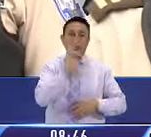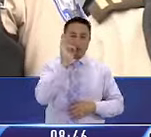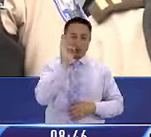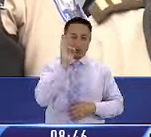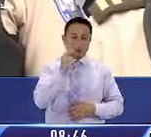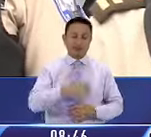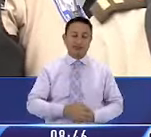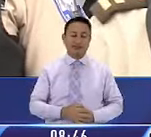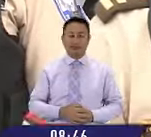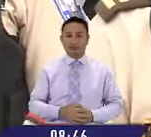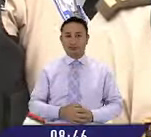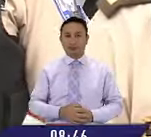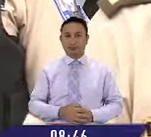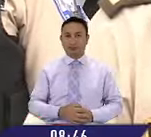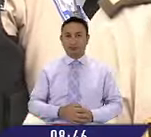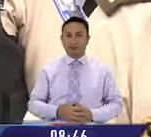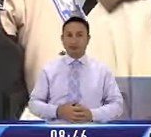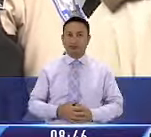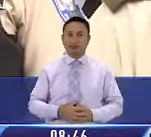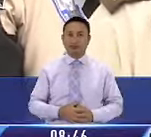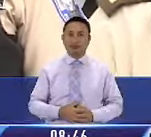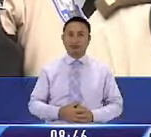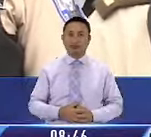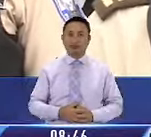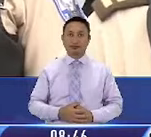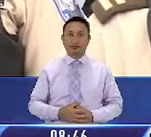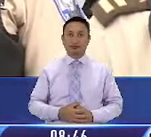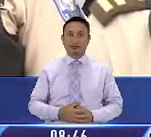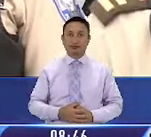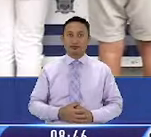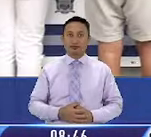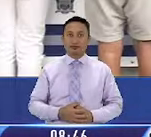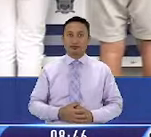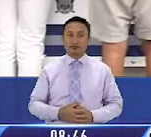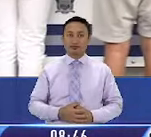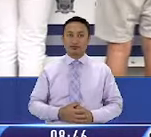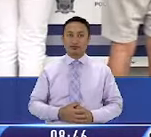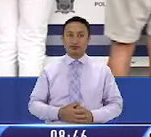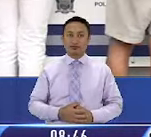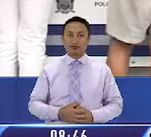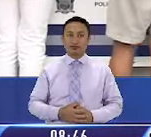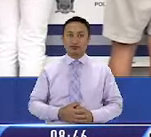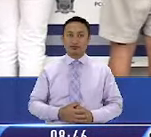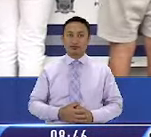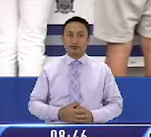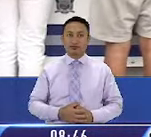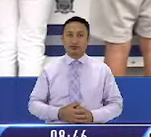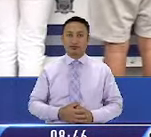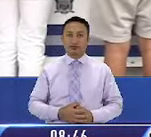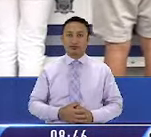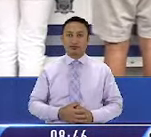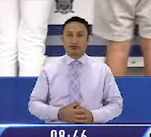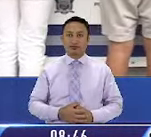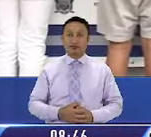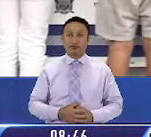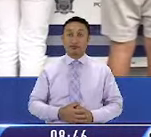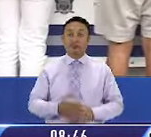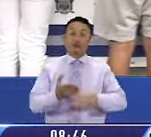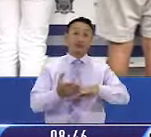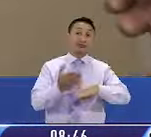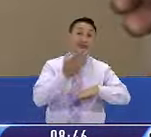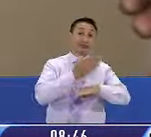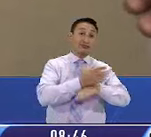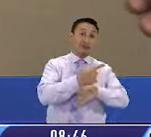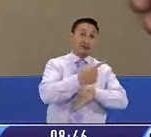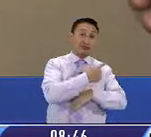venta y comercialización de sustancias estupefacientes al minoreo. Los resultados han sido más efectivos en los últimos días, aseguró